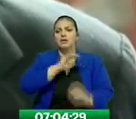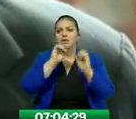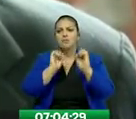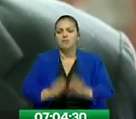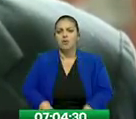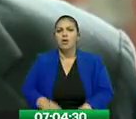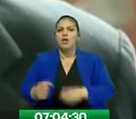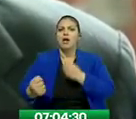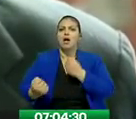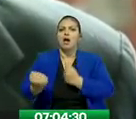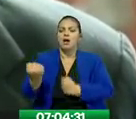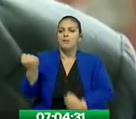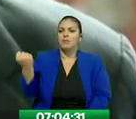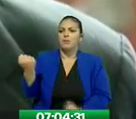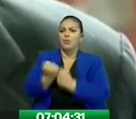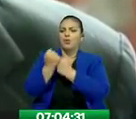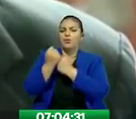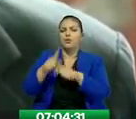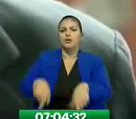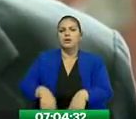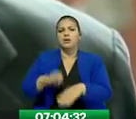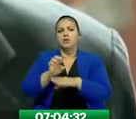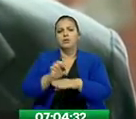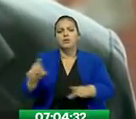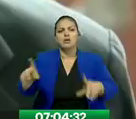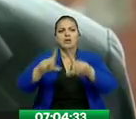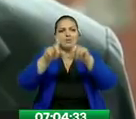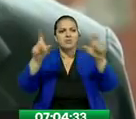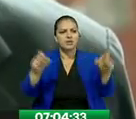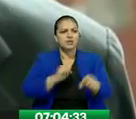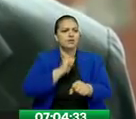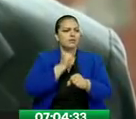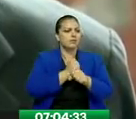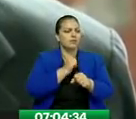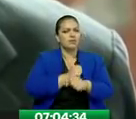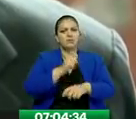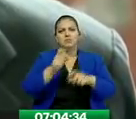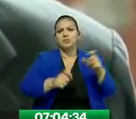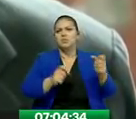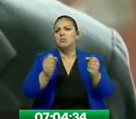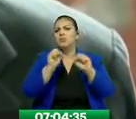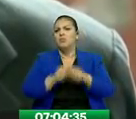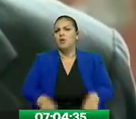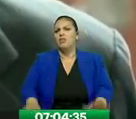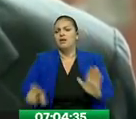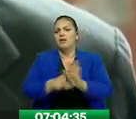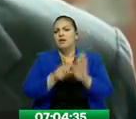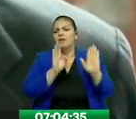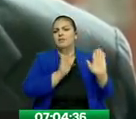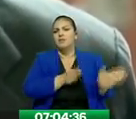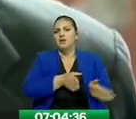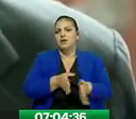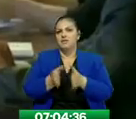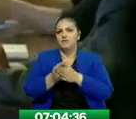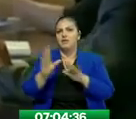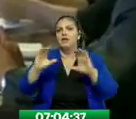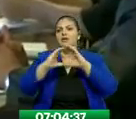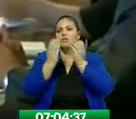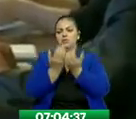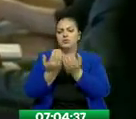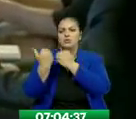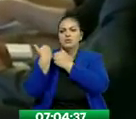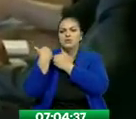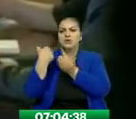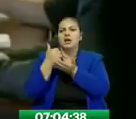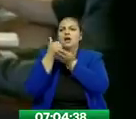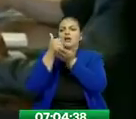Ecuador, tanto a empresarios, gobierno, trabajadores, para crear las leyes dentro de todo ese proceso. Así también